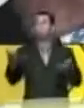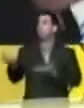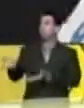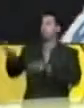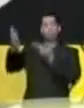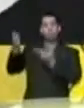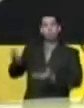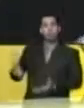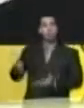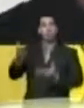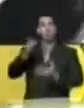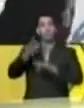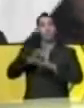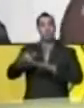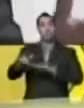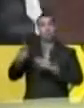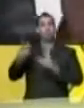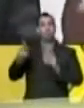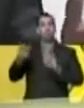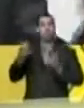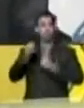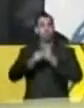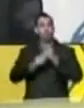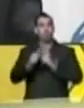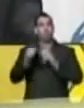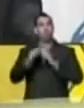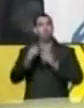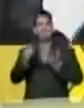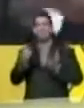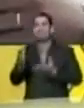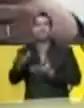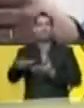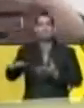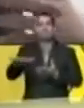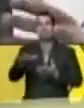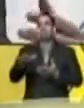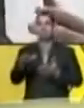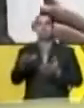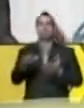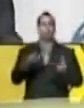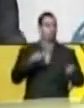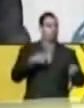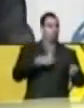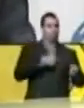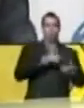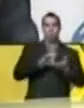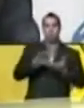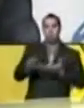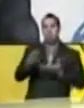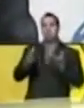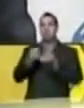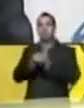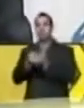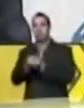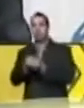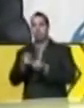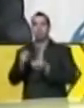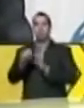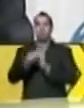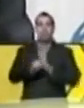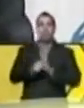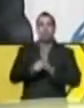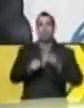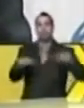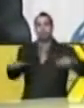edificio vacío o esta persona quería construir en este terreno una propiedad que por el precio del terreno nuestro incentivo y quizás el del estado fondos home y fondos combinados